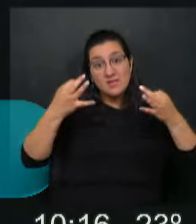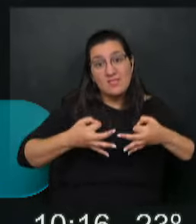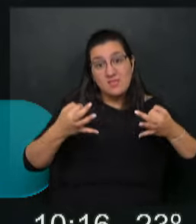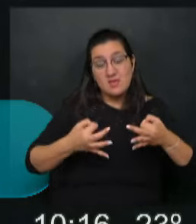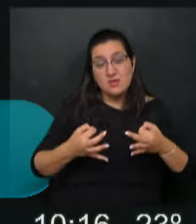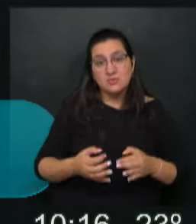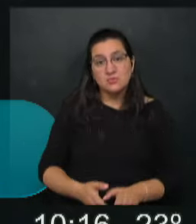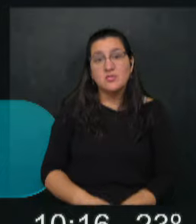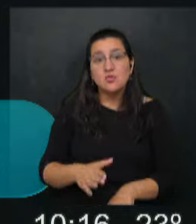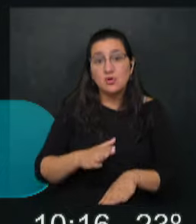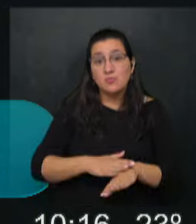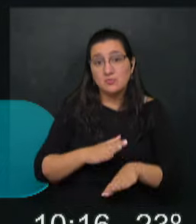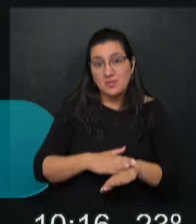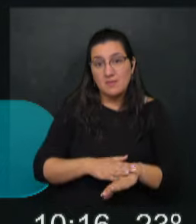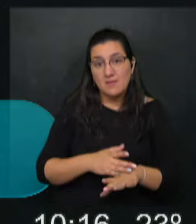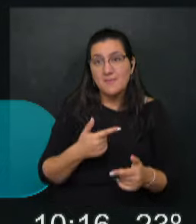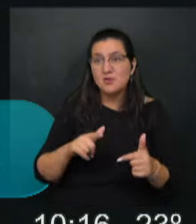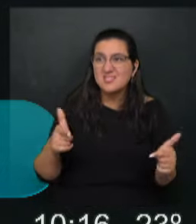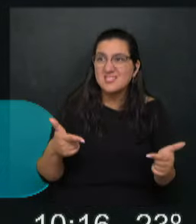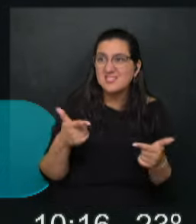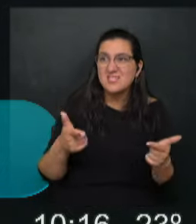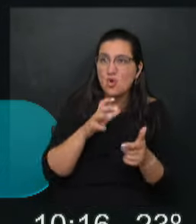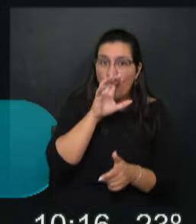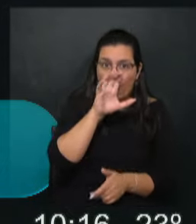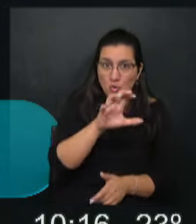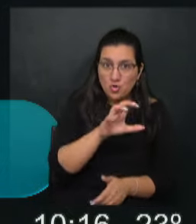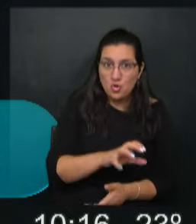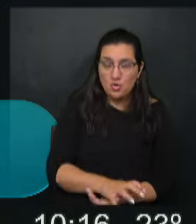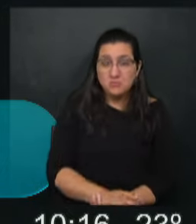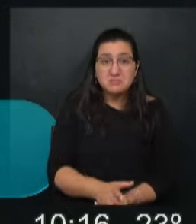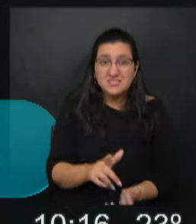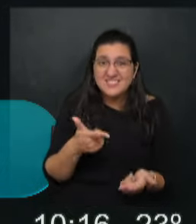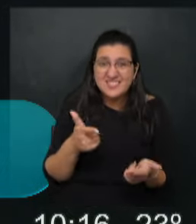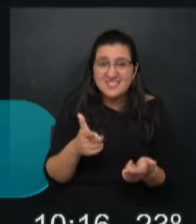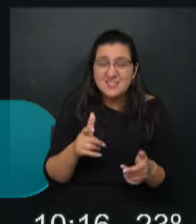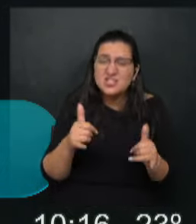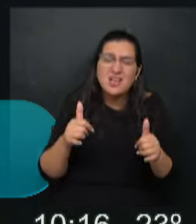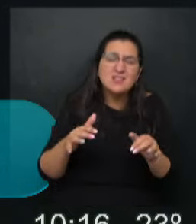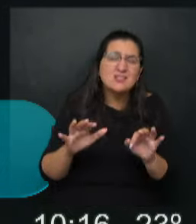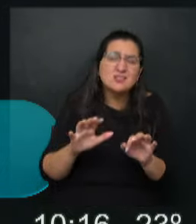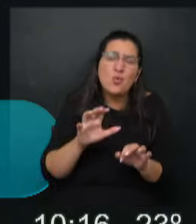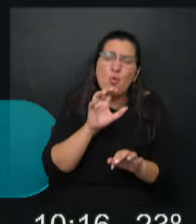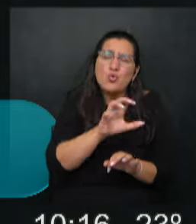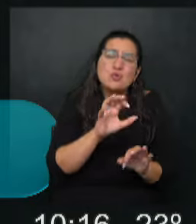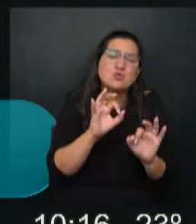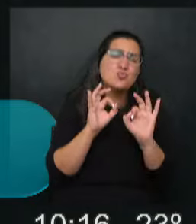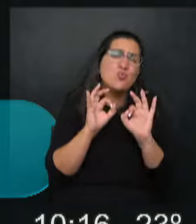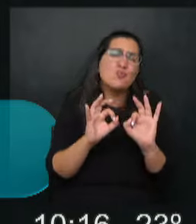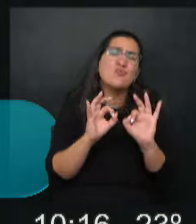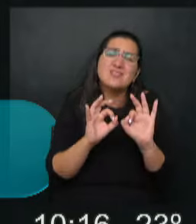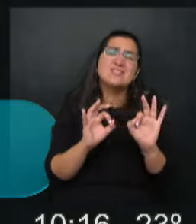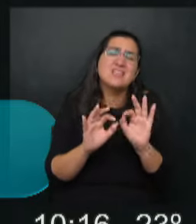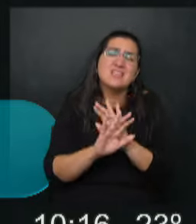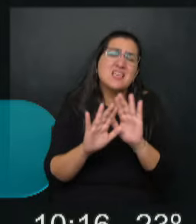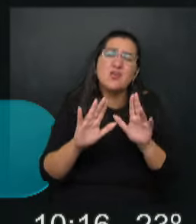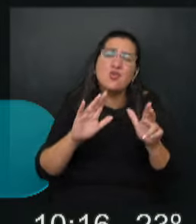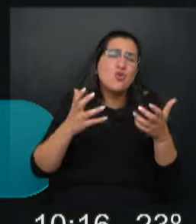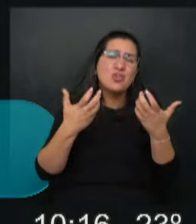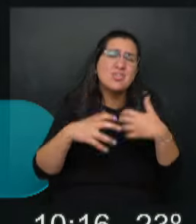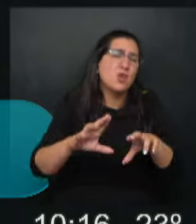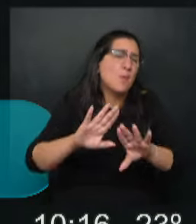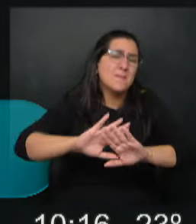cargo, pero sin odio, ¿no? Totalmente. Ya bastante odio he vivido en determinados momentos, no quiero repetir